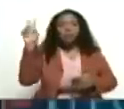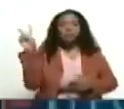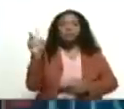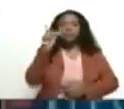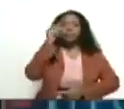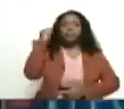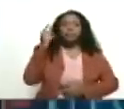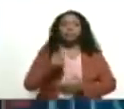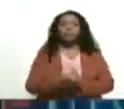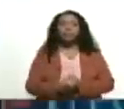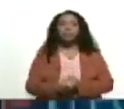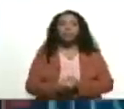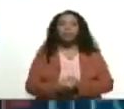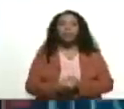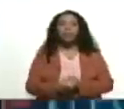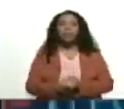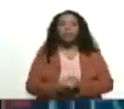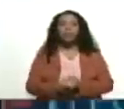venezolanos.